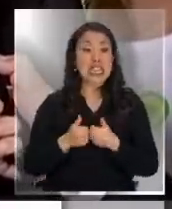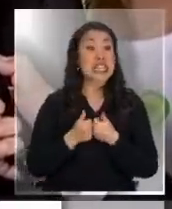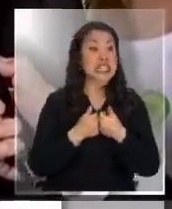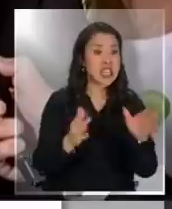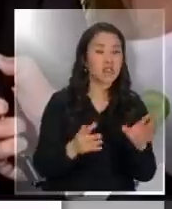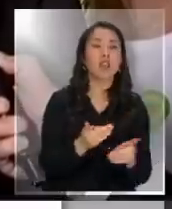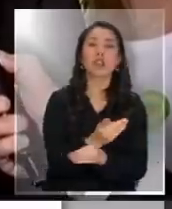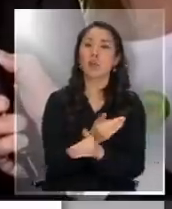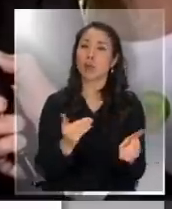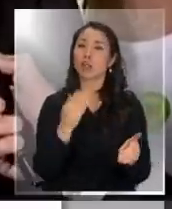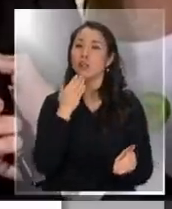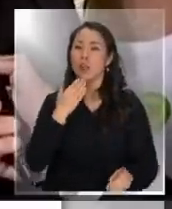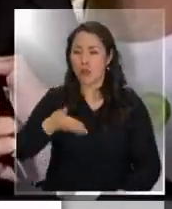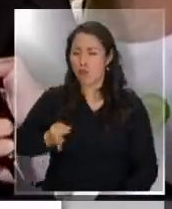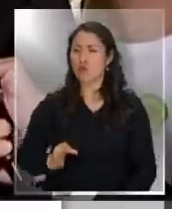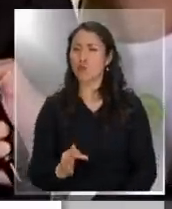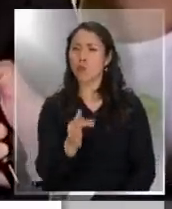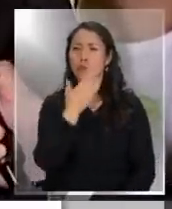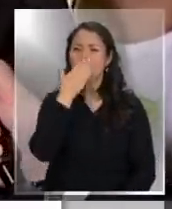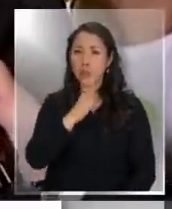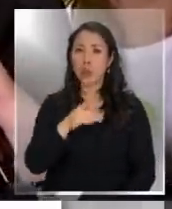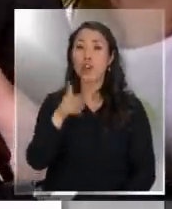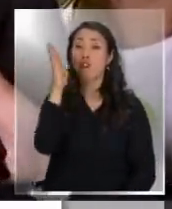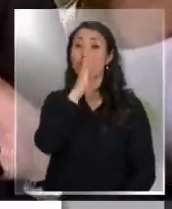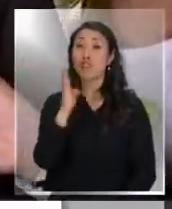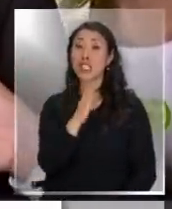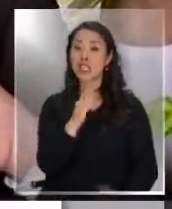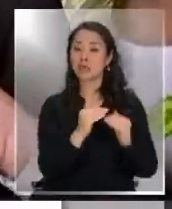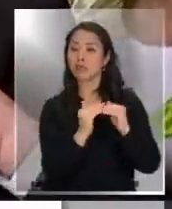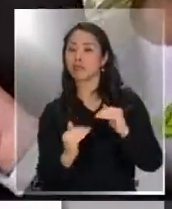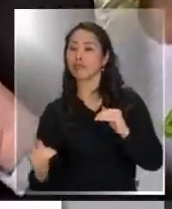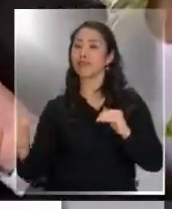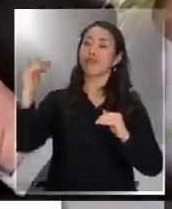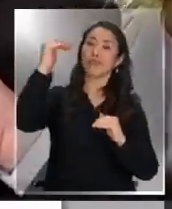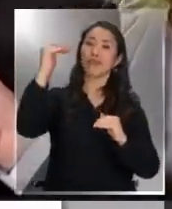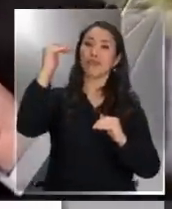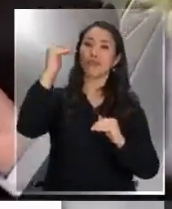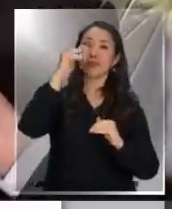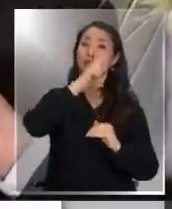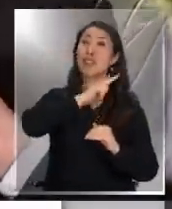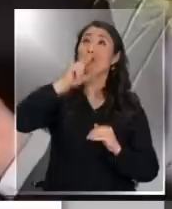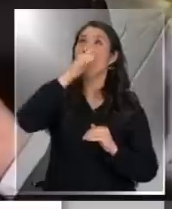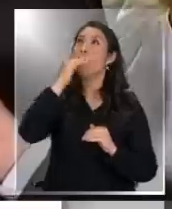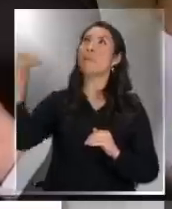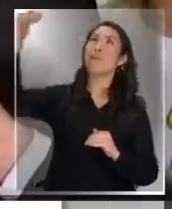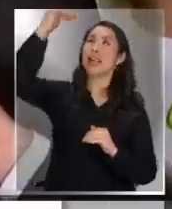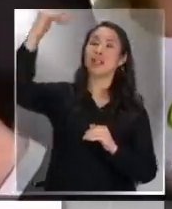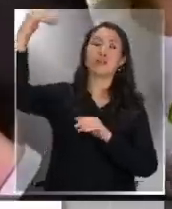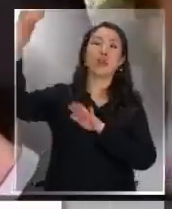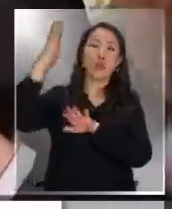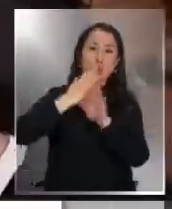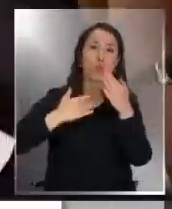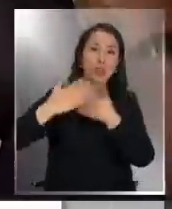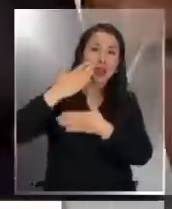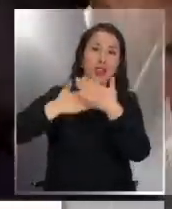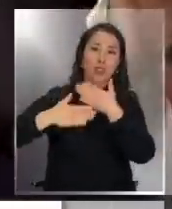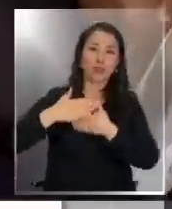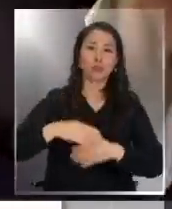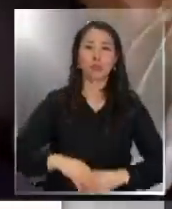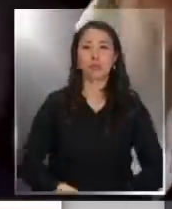democrática y próspera. Brasil arriba de todos, Dios arriba de todo.